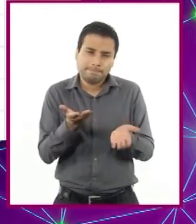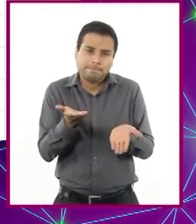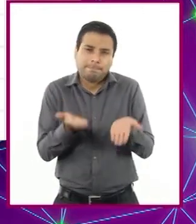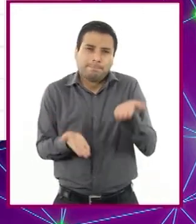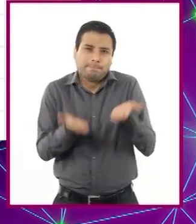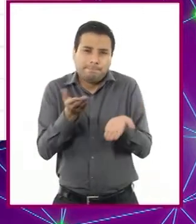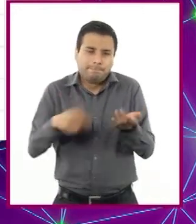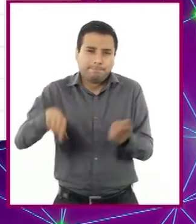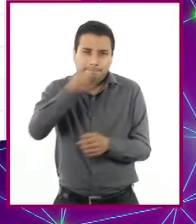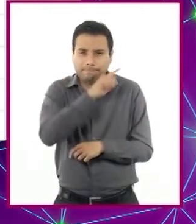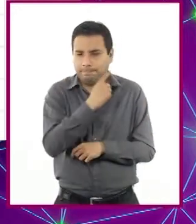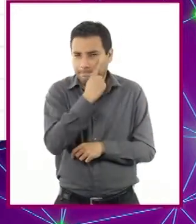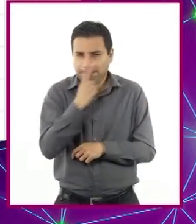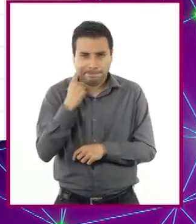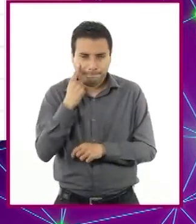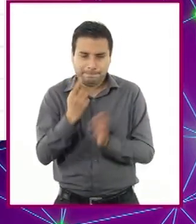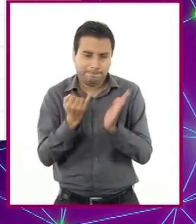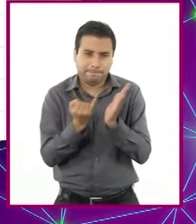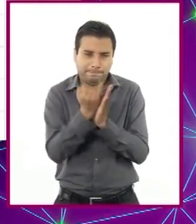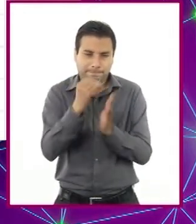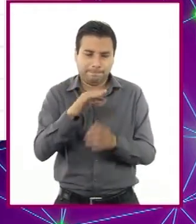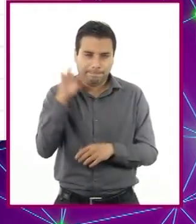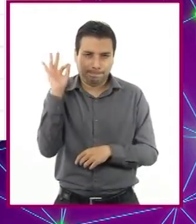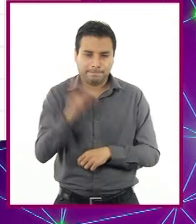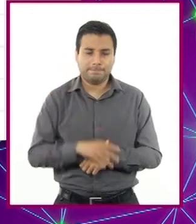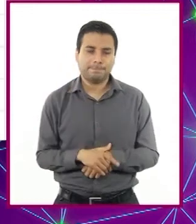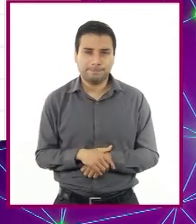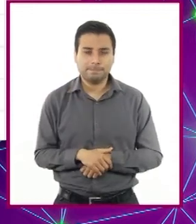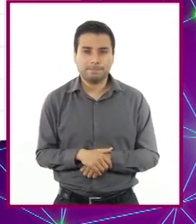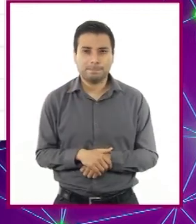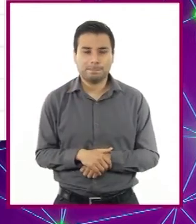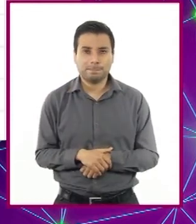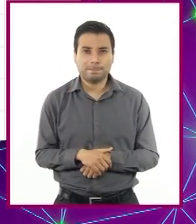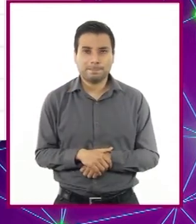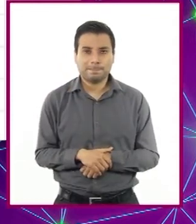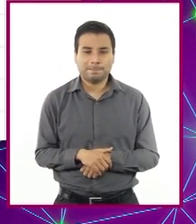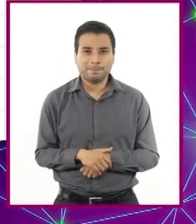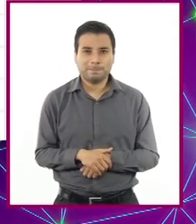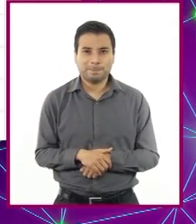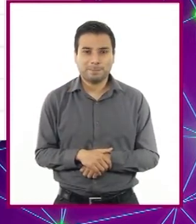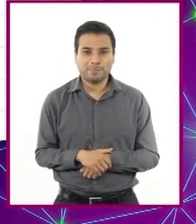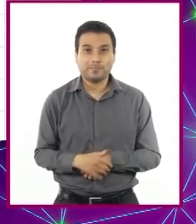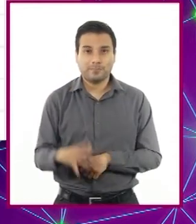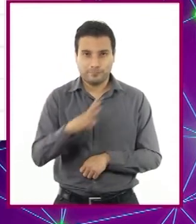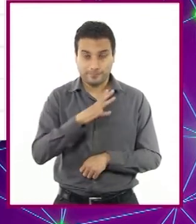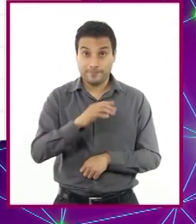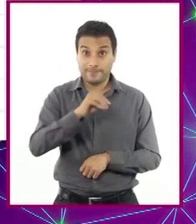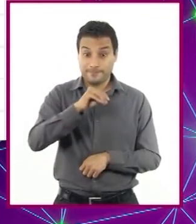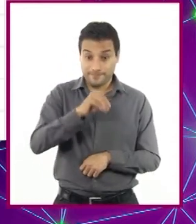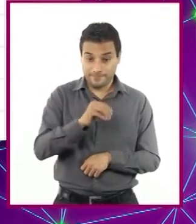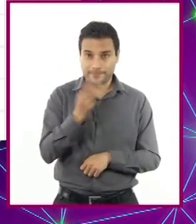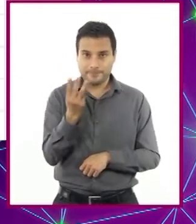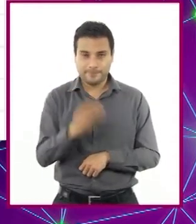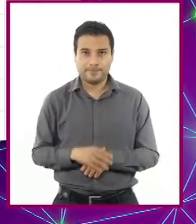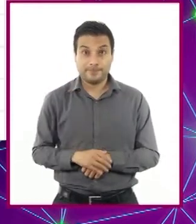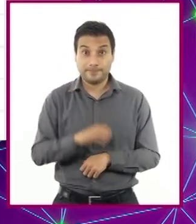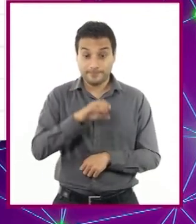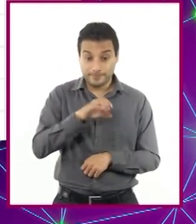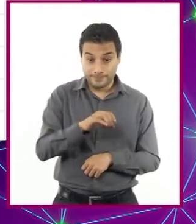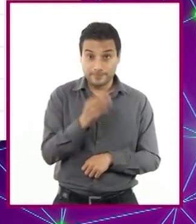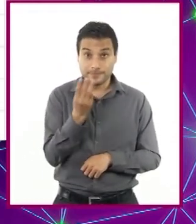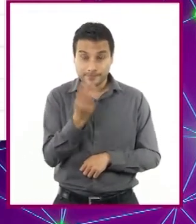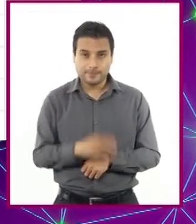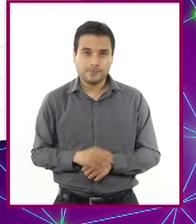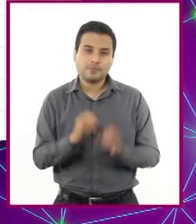las unidades de longitud que se utilicen. Así, tenemos metros cúbicos, centímetros cúbicos